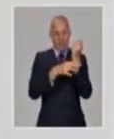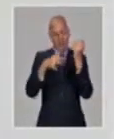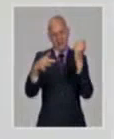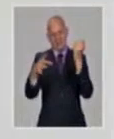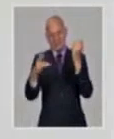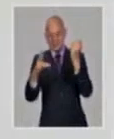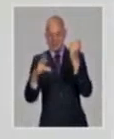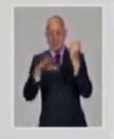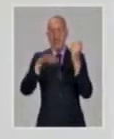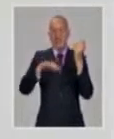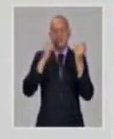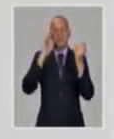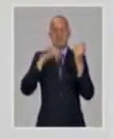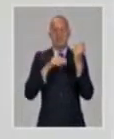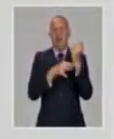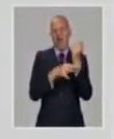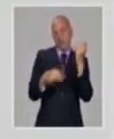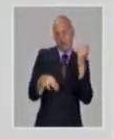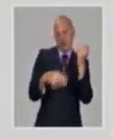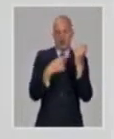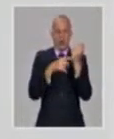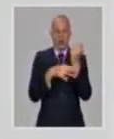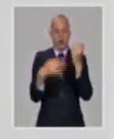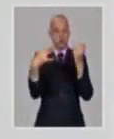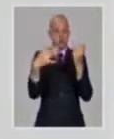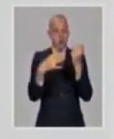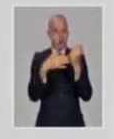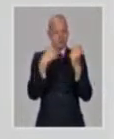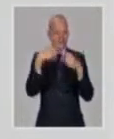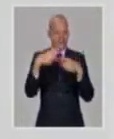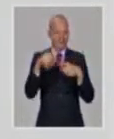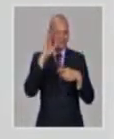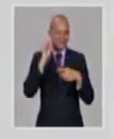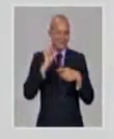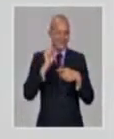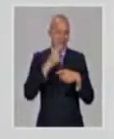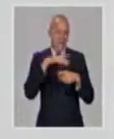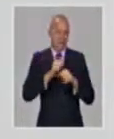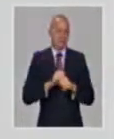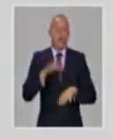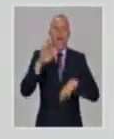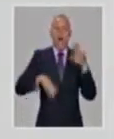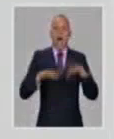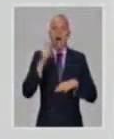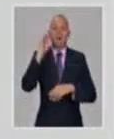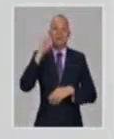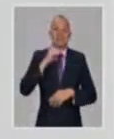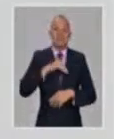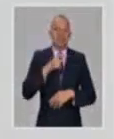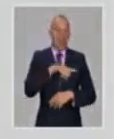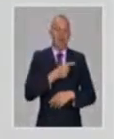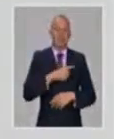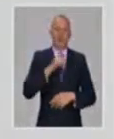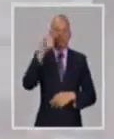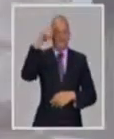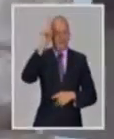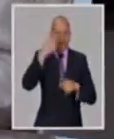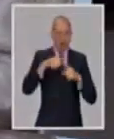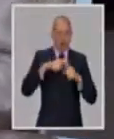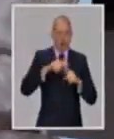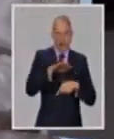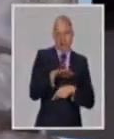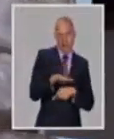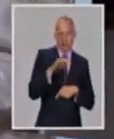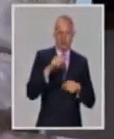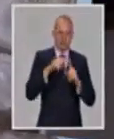eficiencia, porque es llegar a criar una cabeza de ganado. Si usted la mata de tercera, usted perdió ahí un tiempo ya grande desde que nace el ternerito. Entonces, cuando usted logra ya